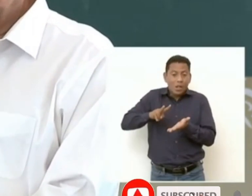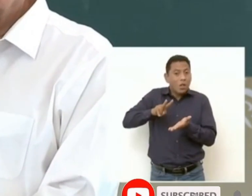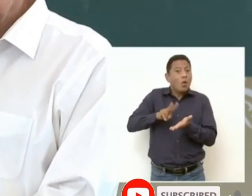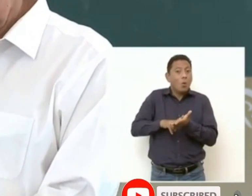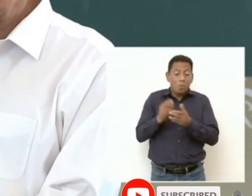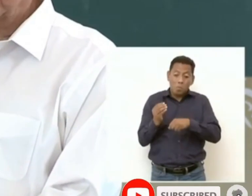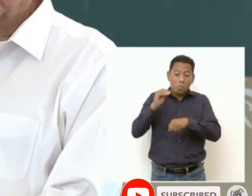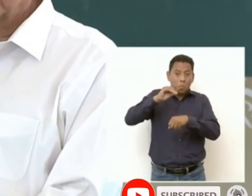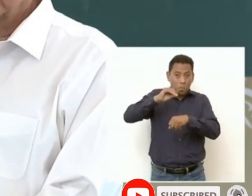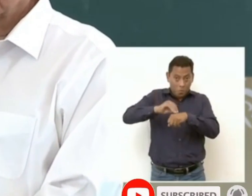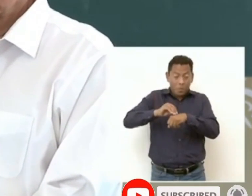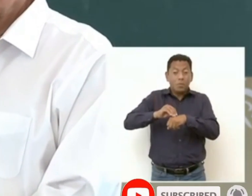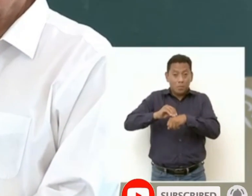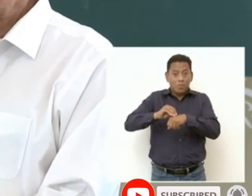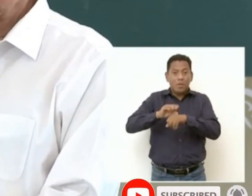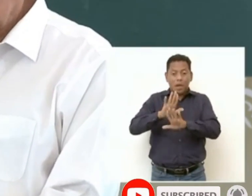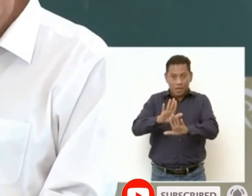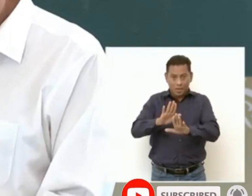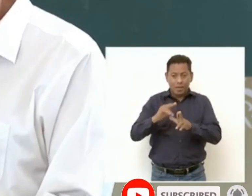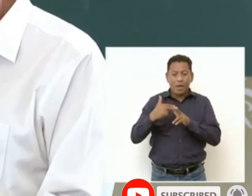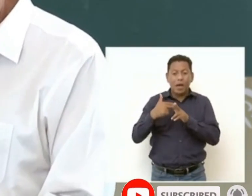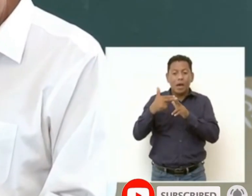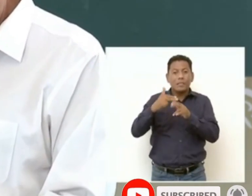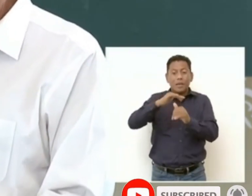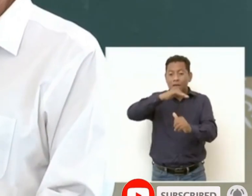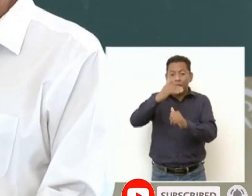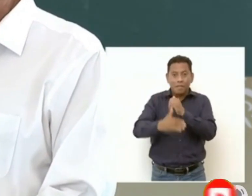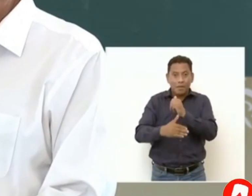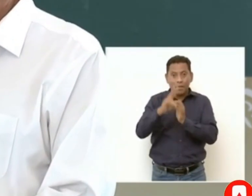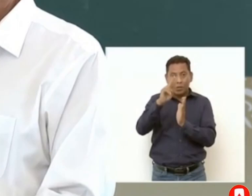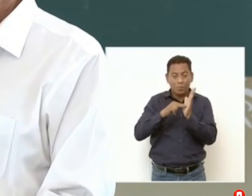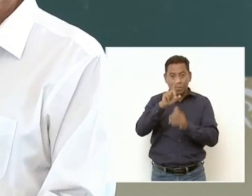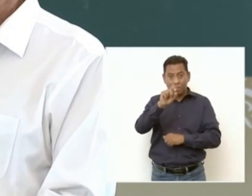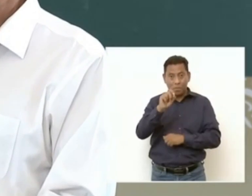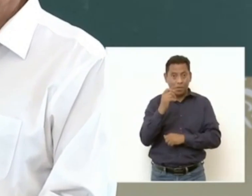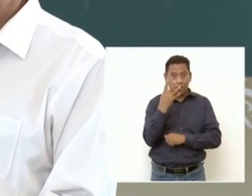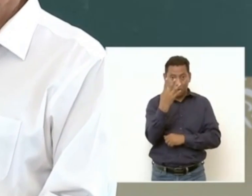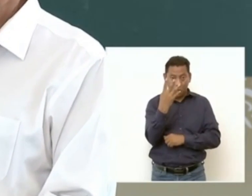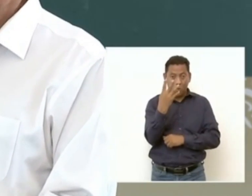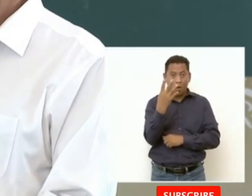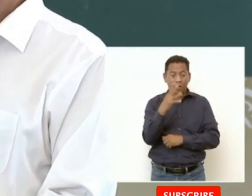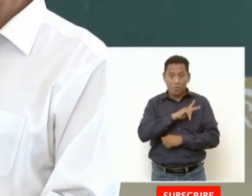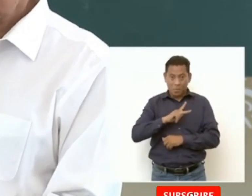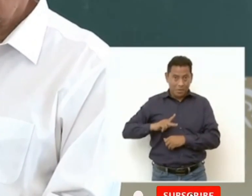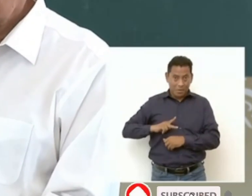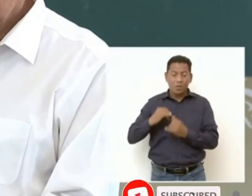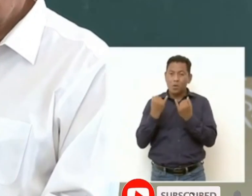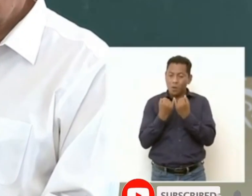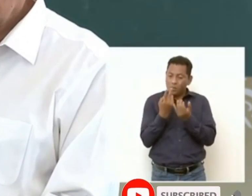terminemos, para el 24, va a ser también el